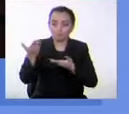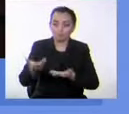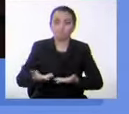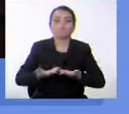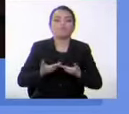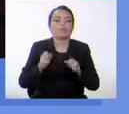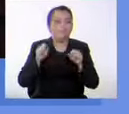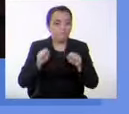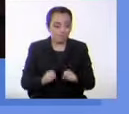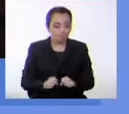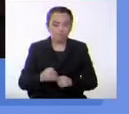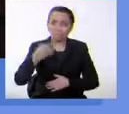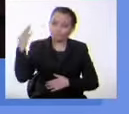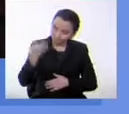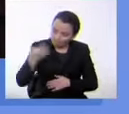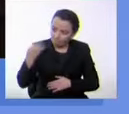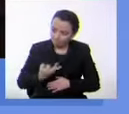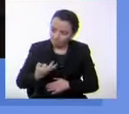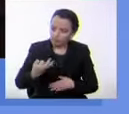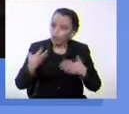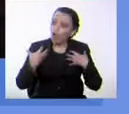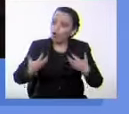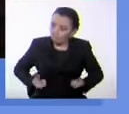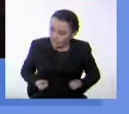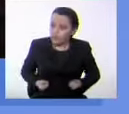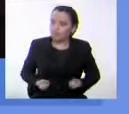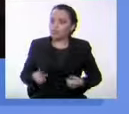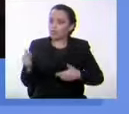de exigir que nuestros gobernantes